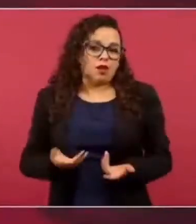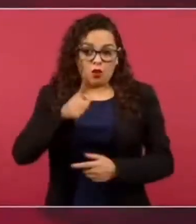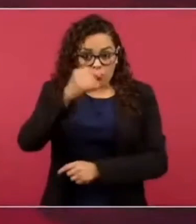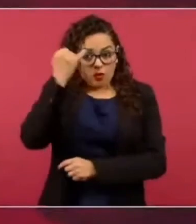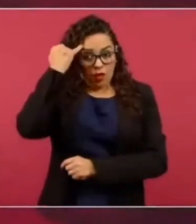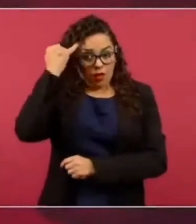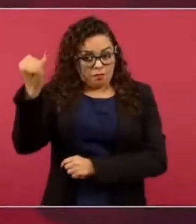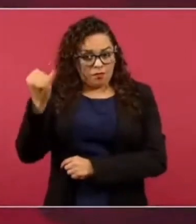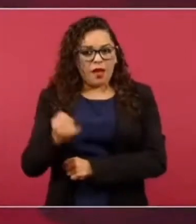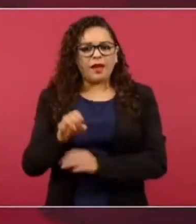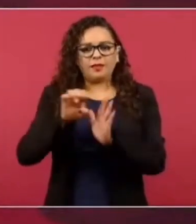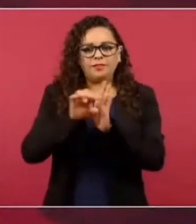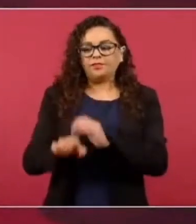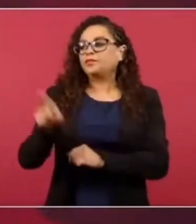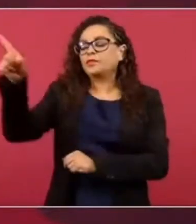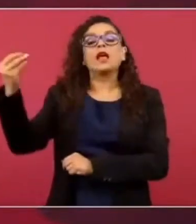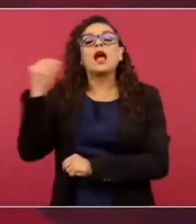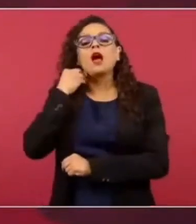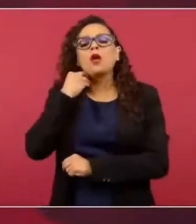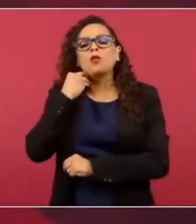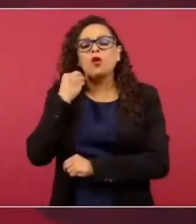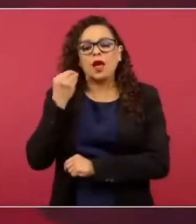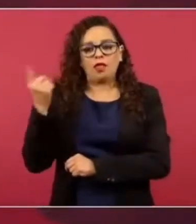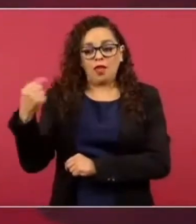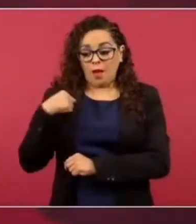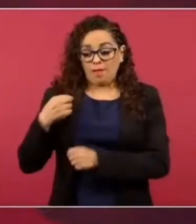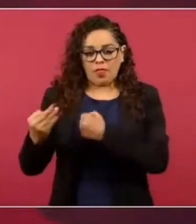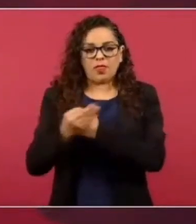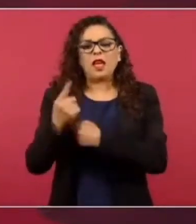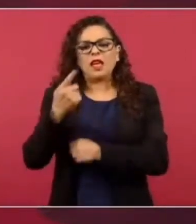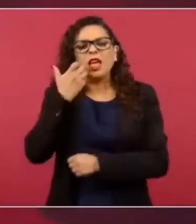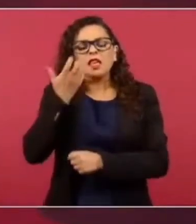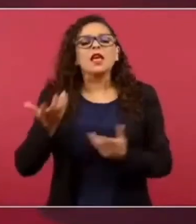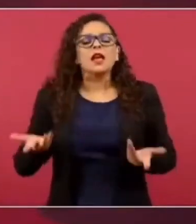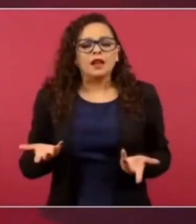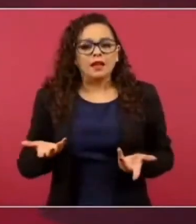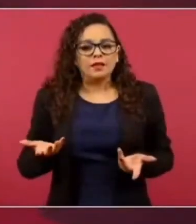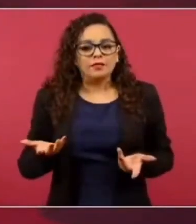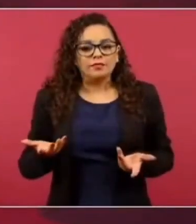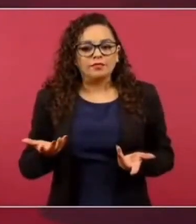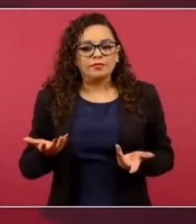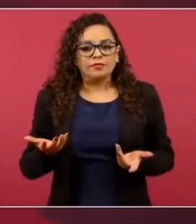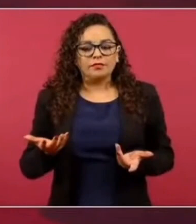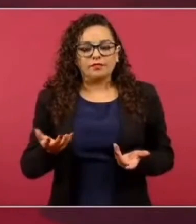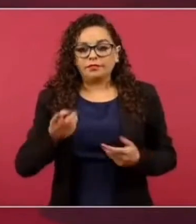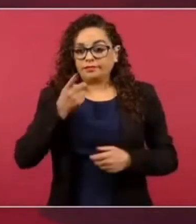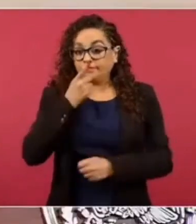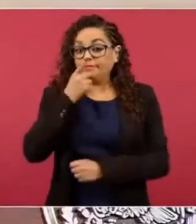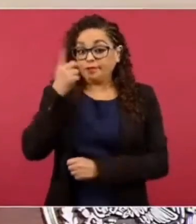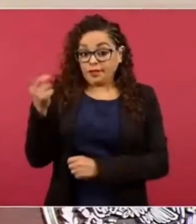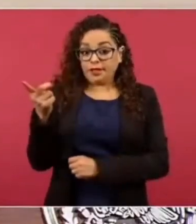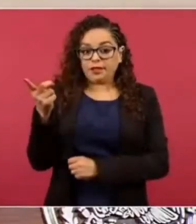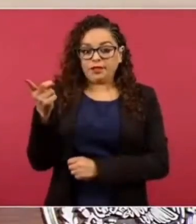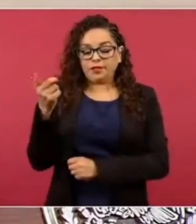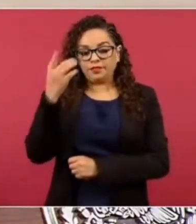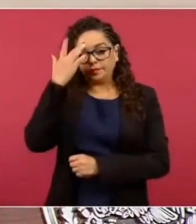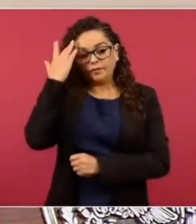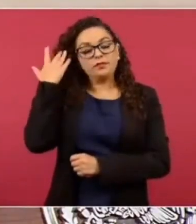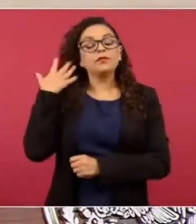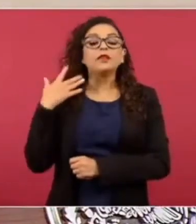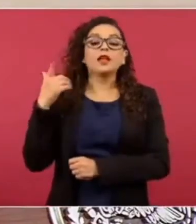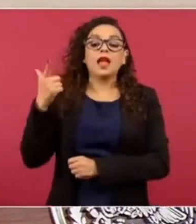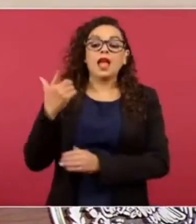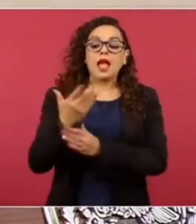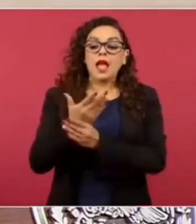abogados nuestros? Decían, no se puede subir el